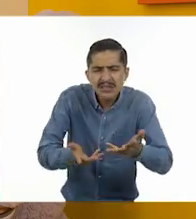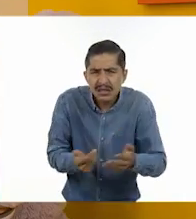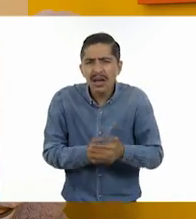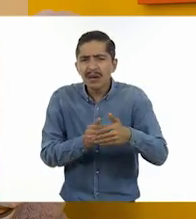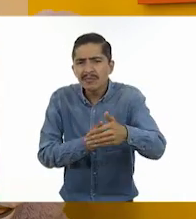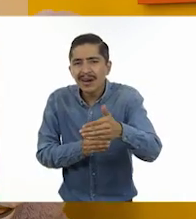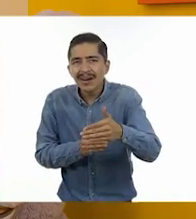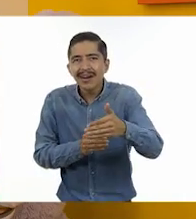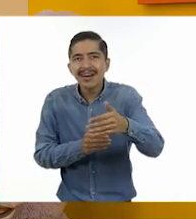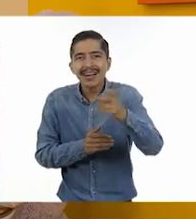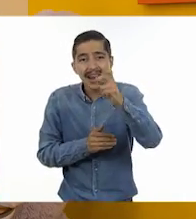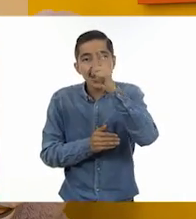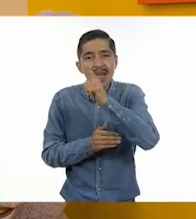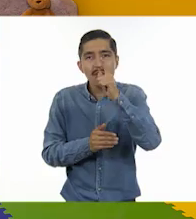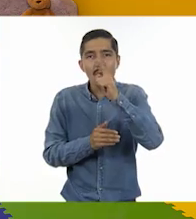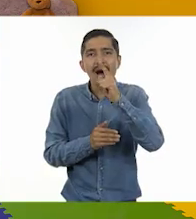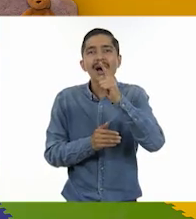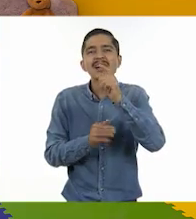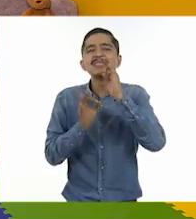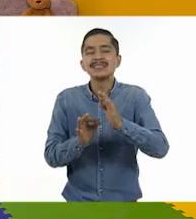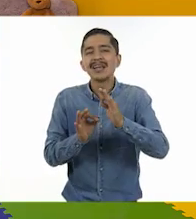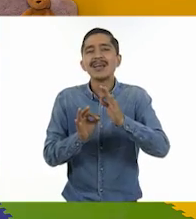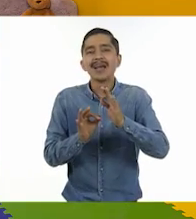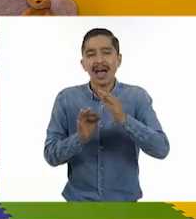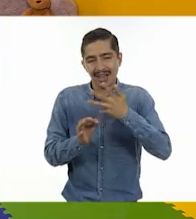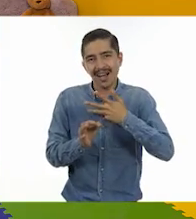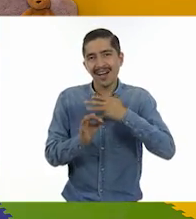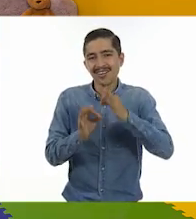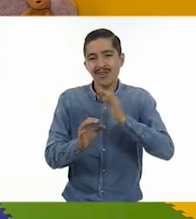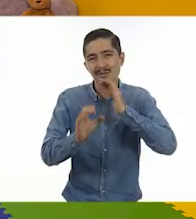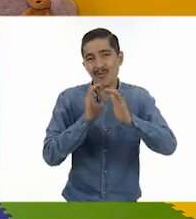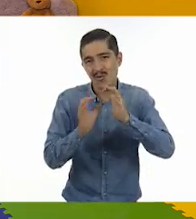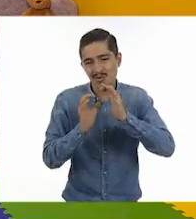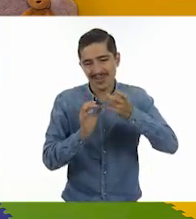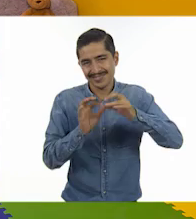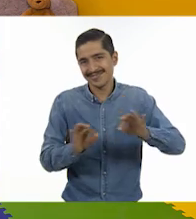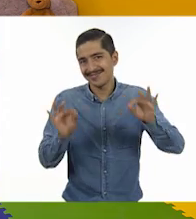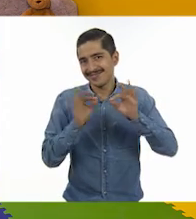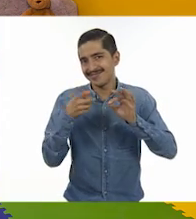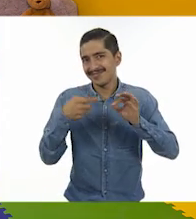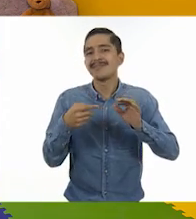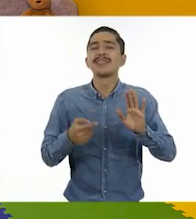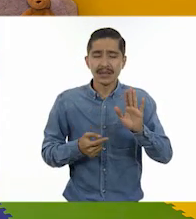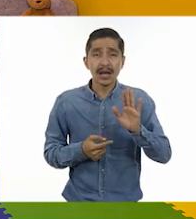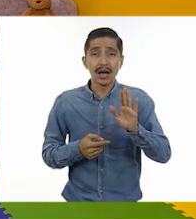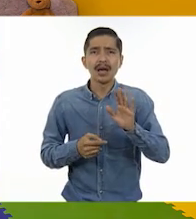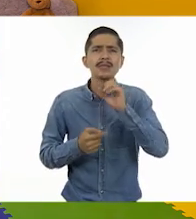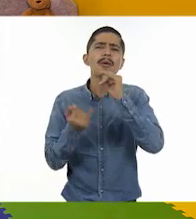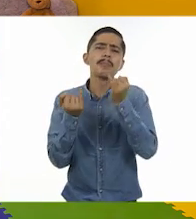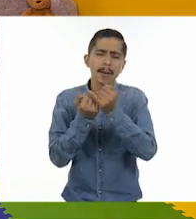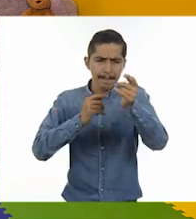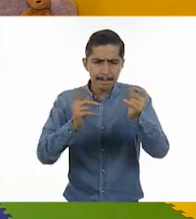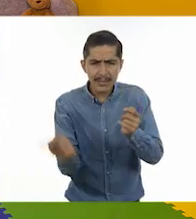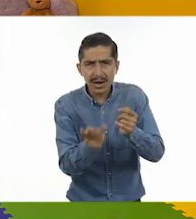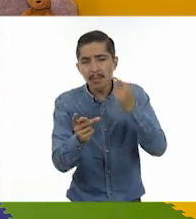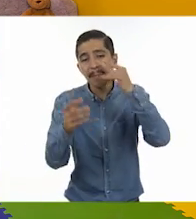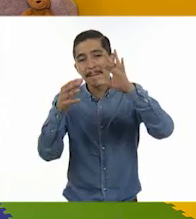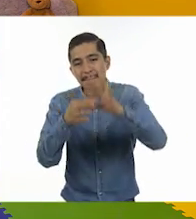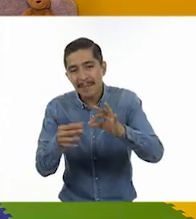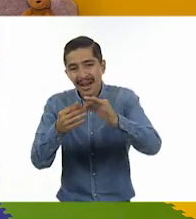que el lenguaje cumple una función. Además de las preguntas, podemos realizar comentarios, describir